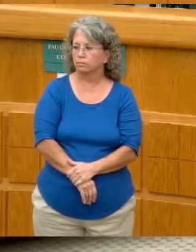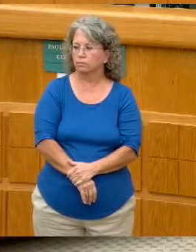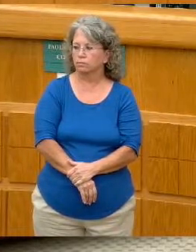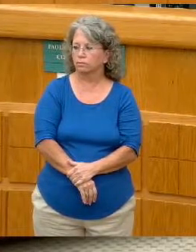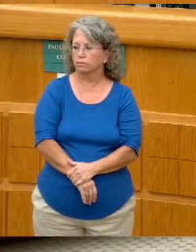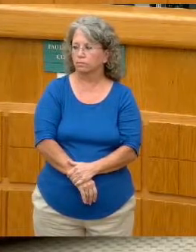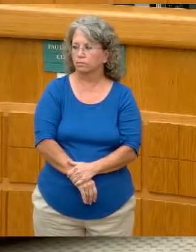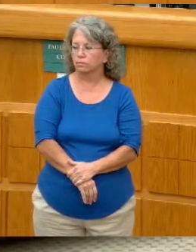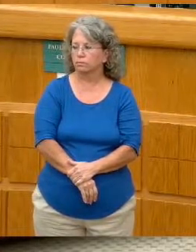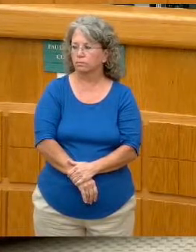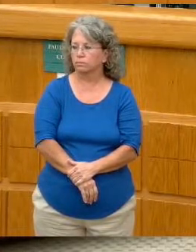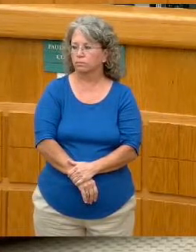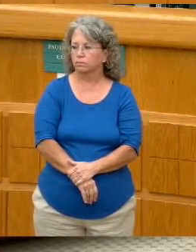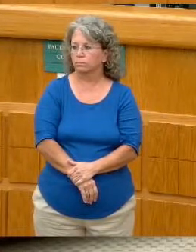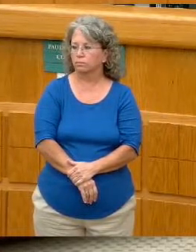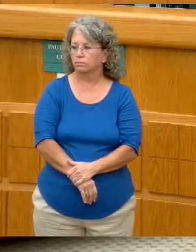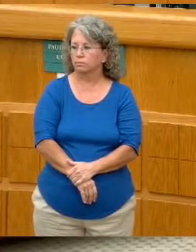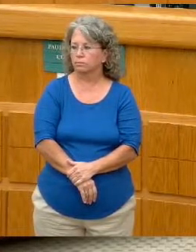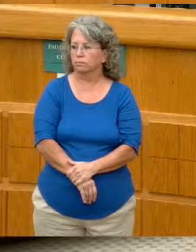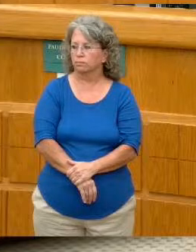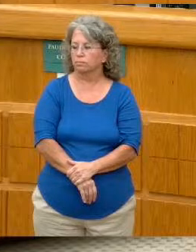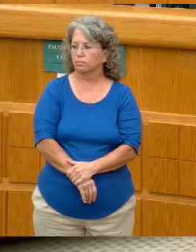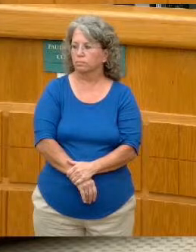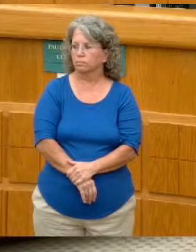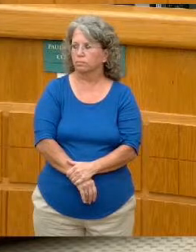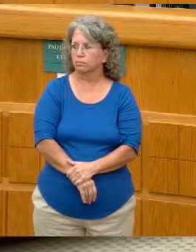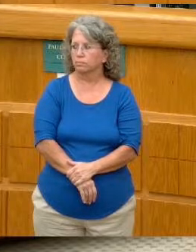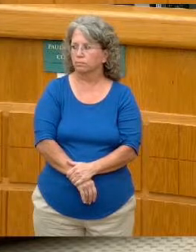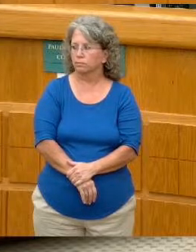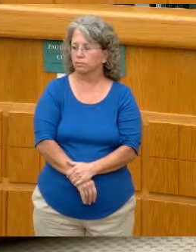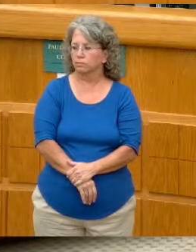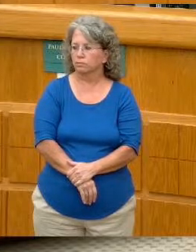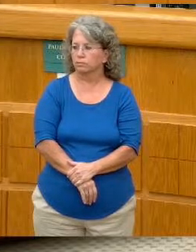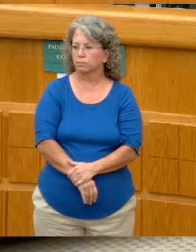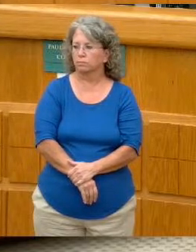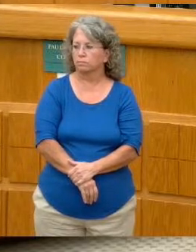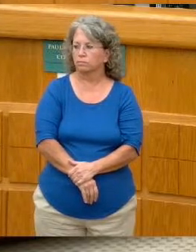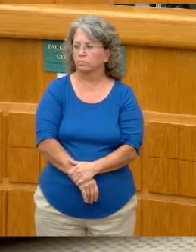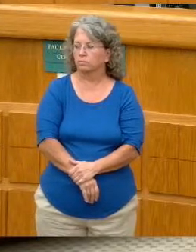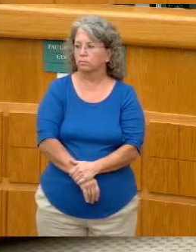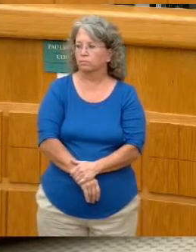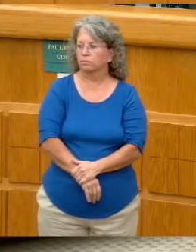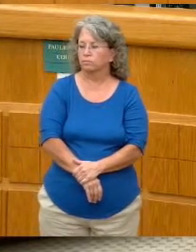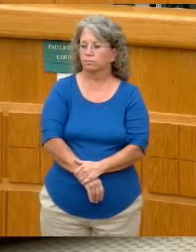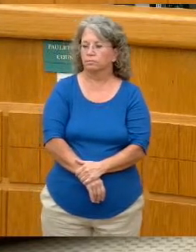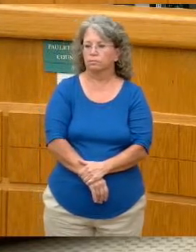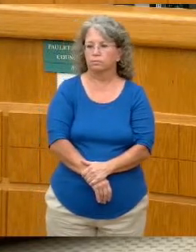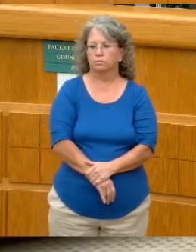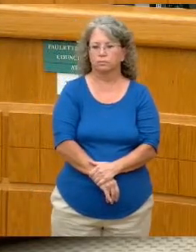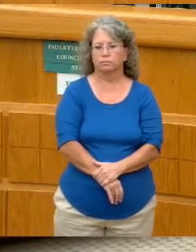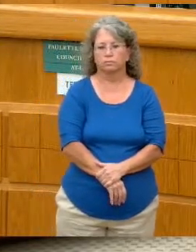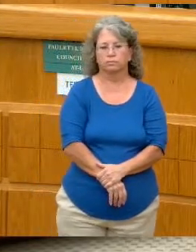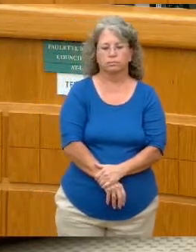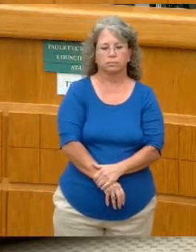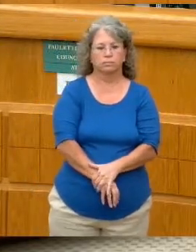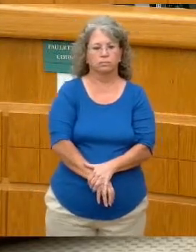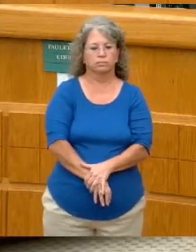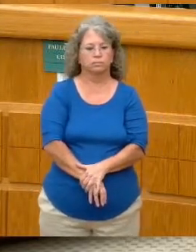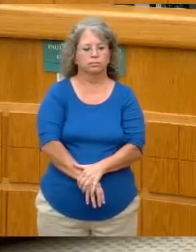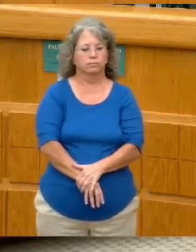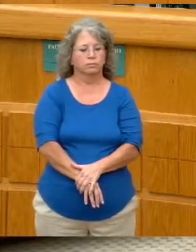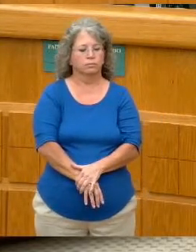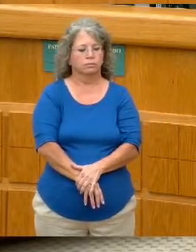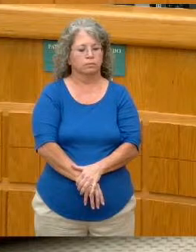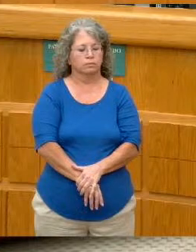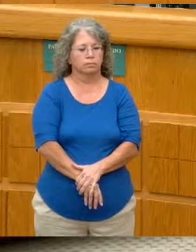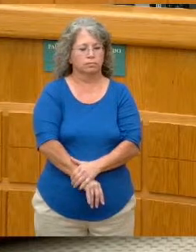361-826-7238 para hacer una cita. El personal de nuestro Departamento de Salud también se ha estado comunicando con las personas que dieron resultados positivos para determinar